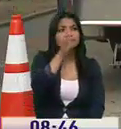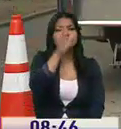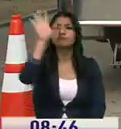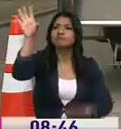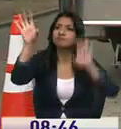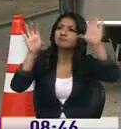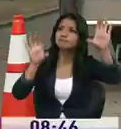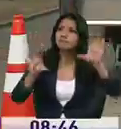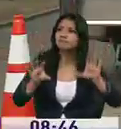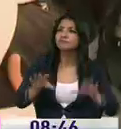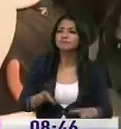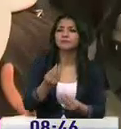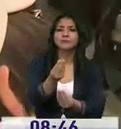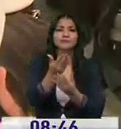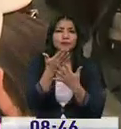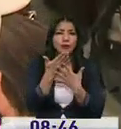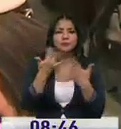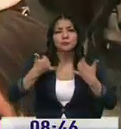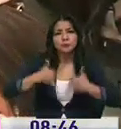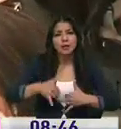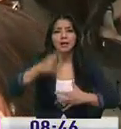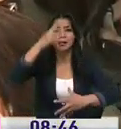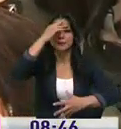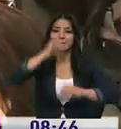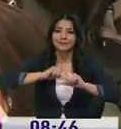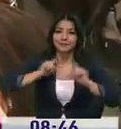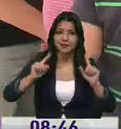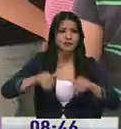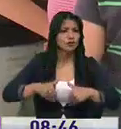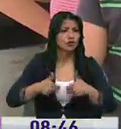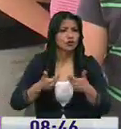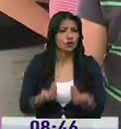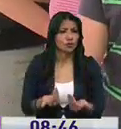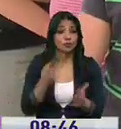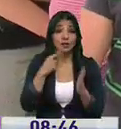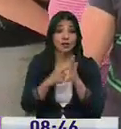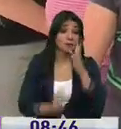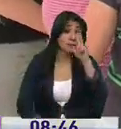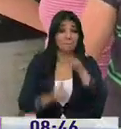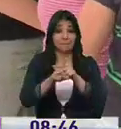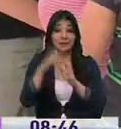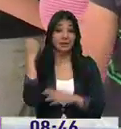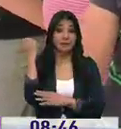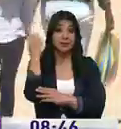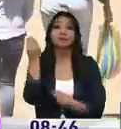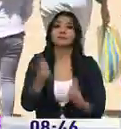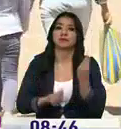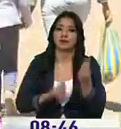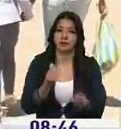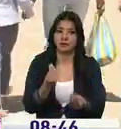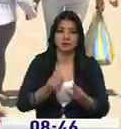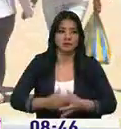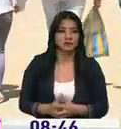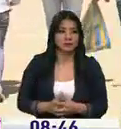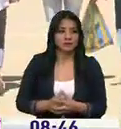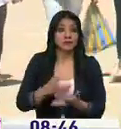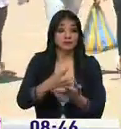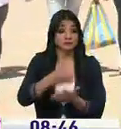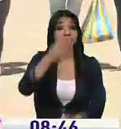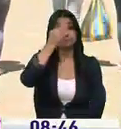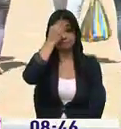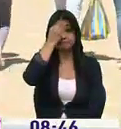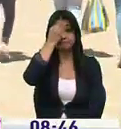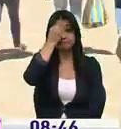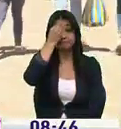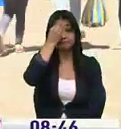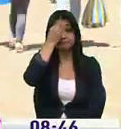y lúdicos, en los cuales conocieron más de cerca cómo deben actuar ante una determinada emergencia. Nos hace conocer más de